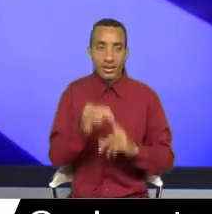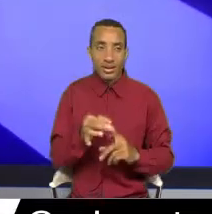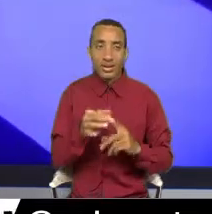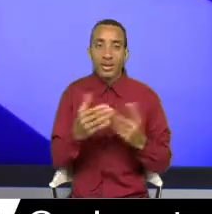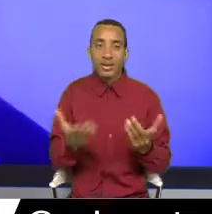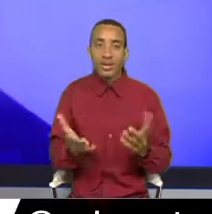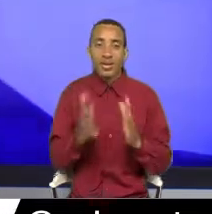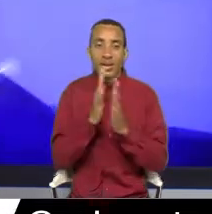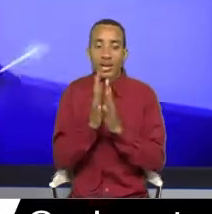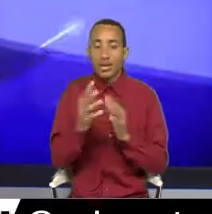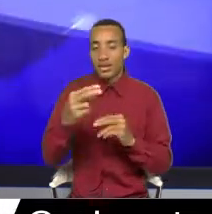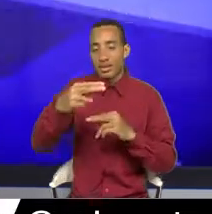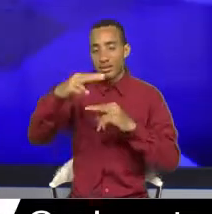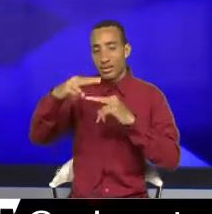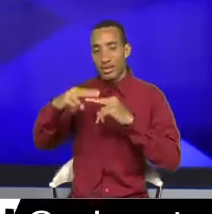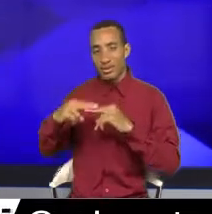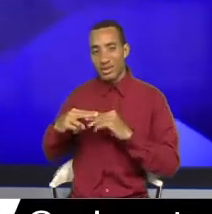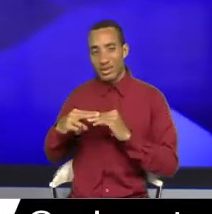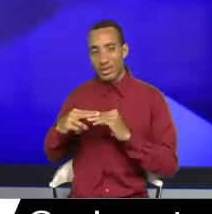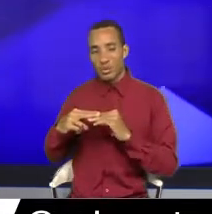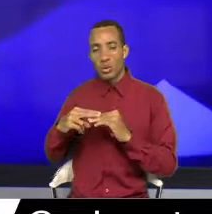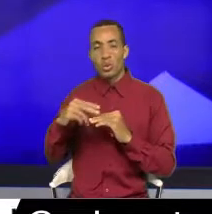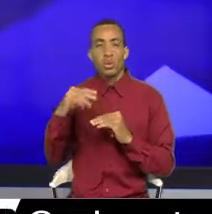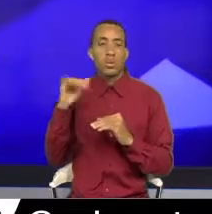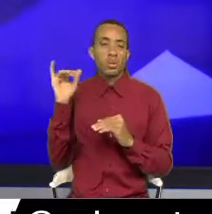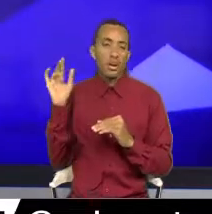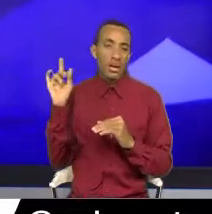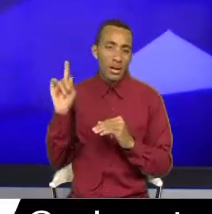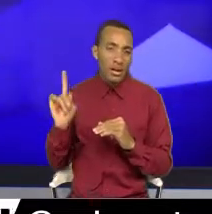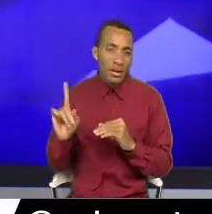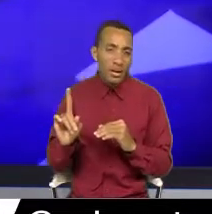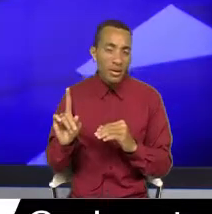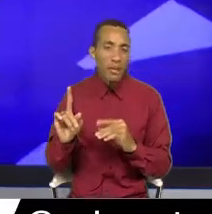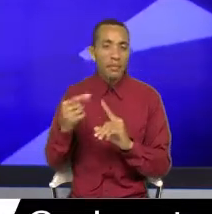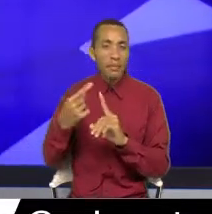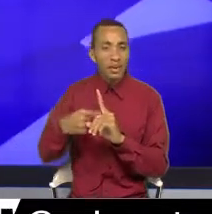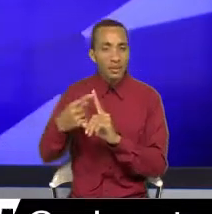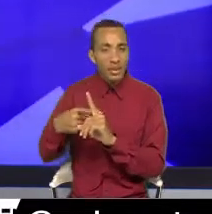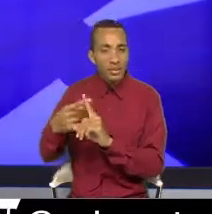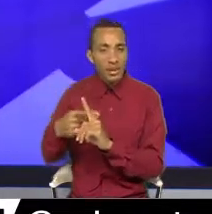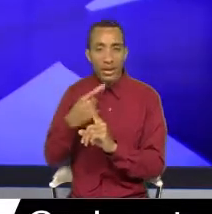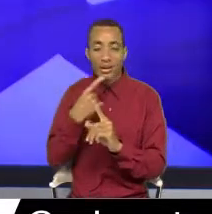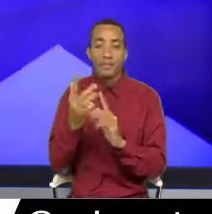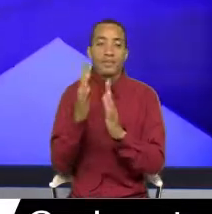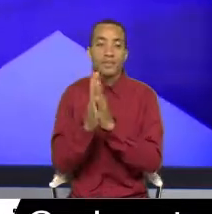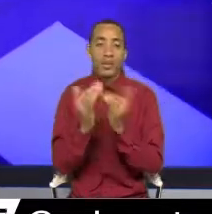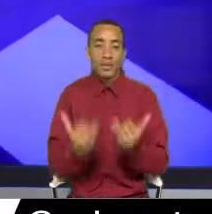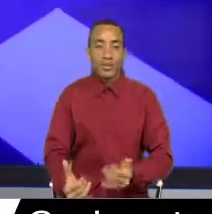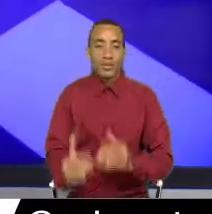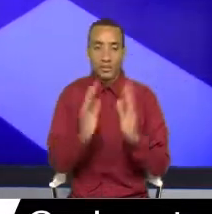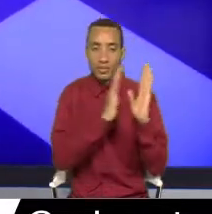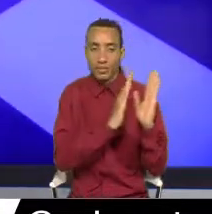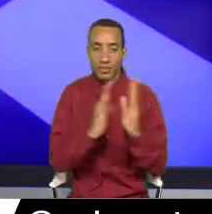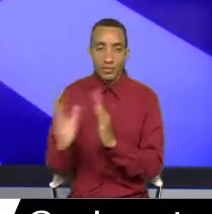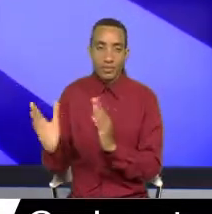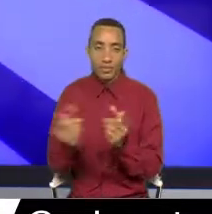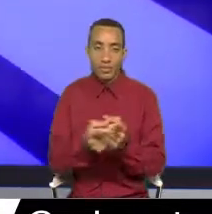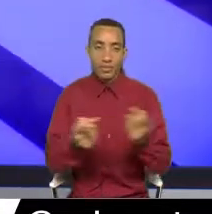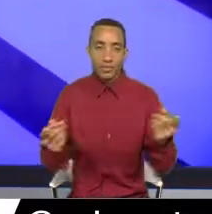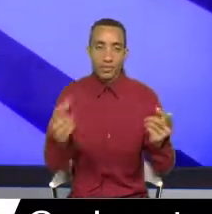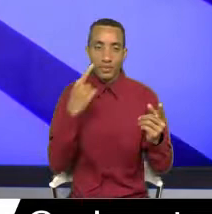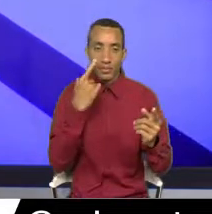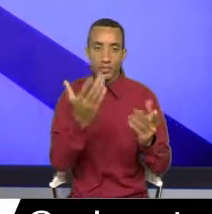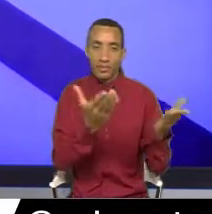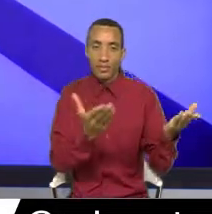en una cama hace meses. Estas y otras informaciones se tratarán en la presente emisión en el noticiero que usted quiere ver.